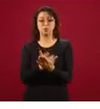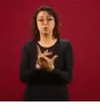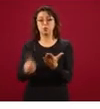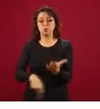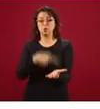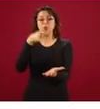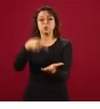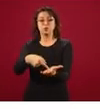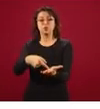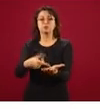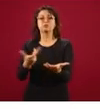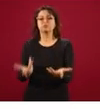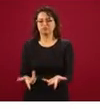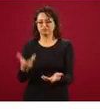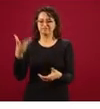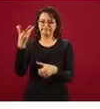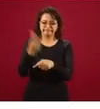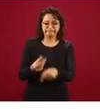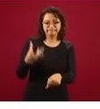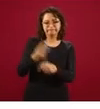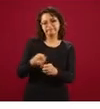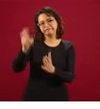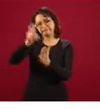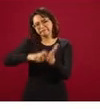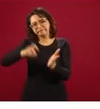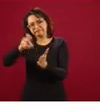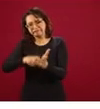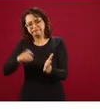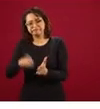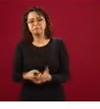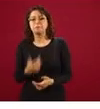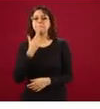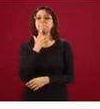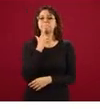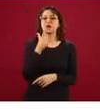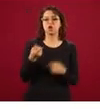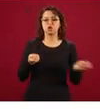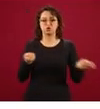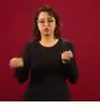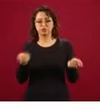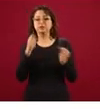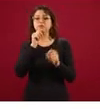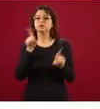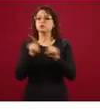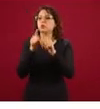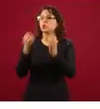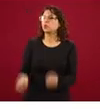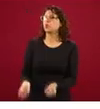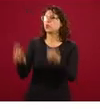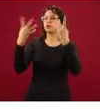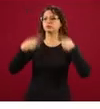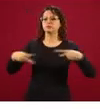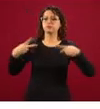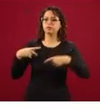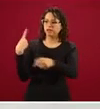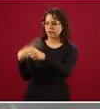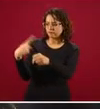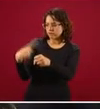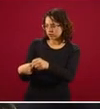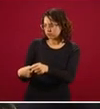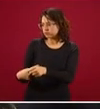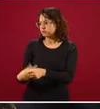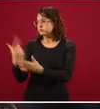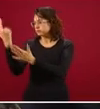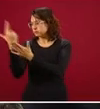permitido optimizar el uso de los recursos existentes. Hay un censo de pacientes para que sea congruente con la